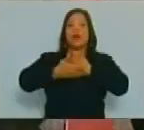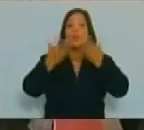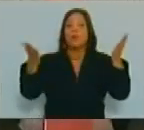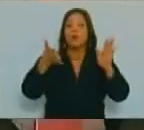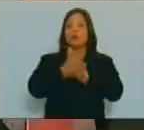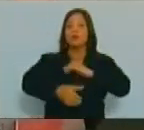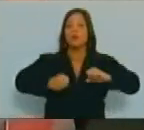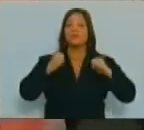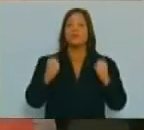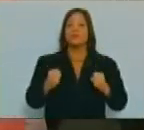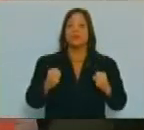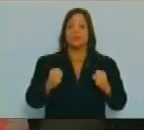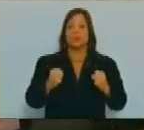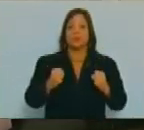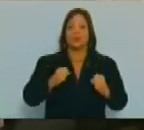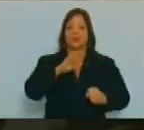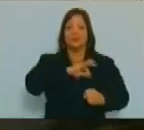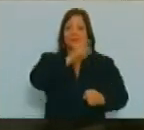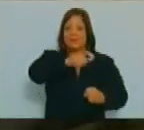seguridad ciudadana